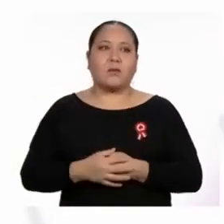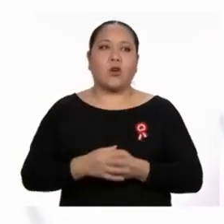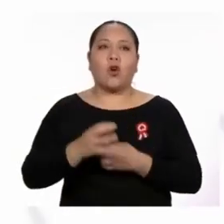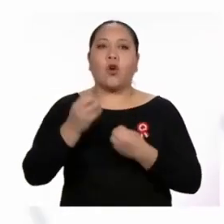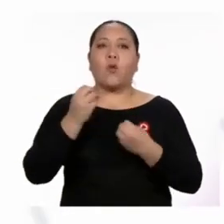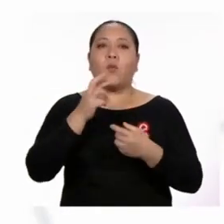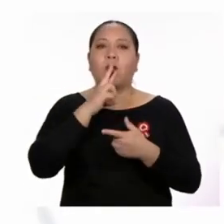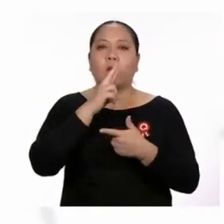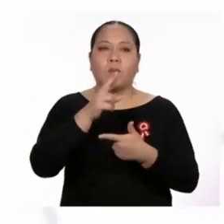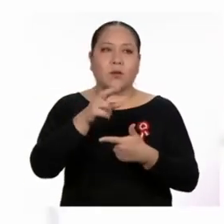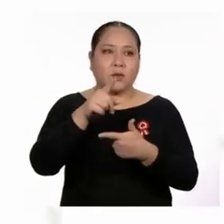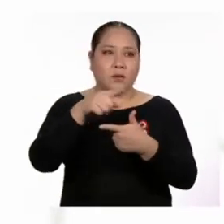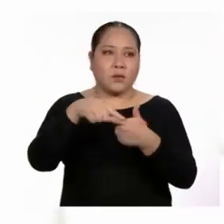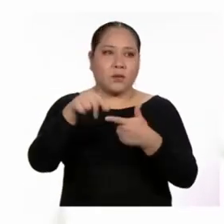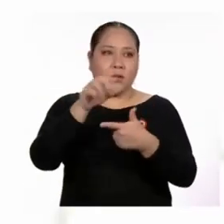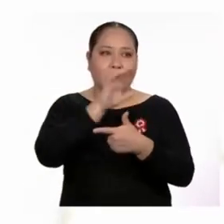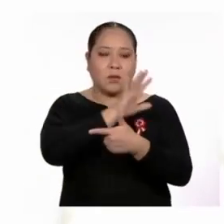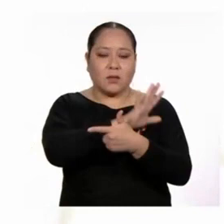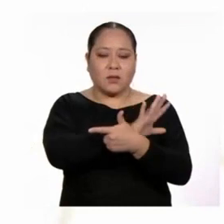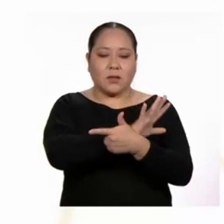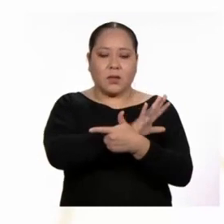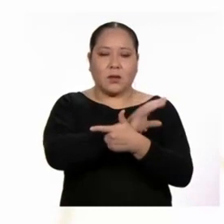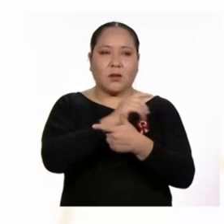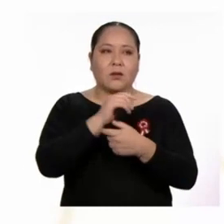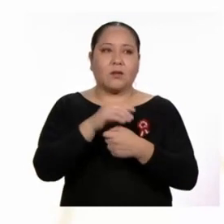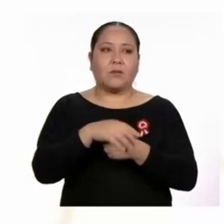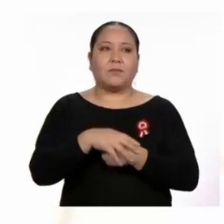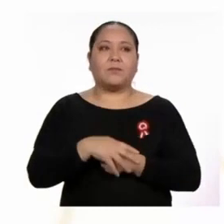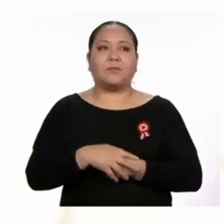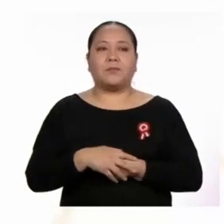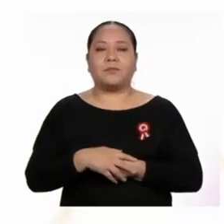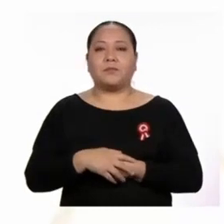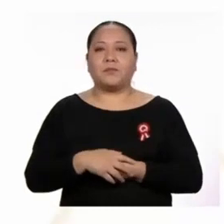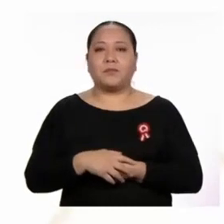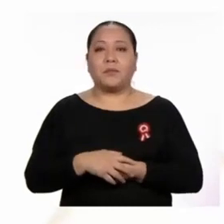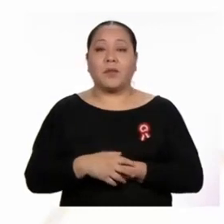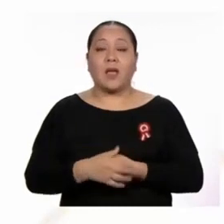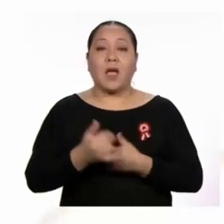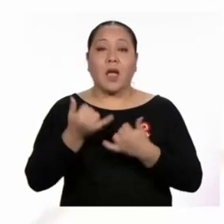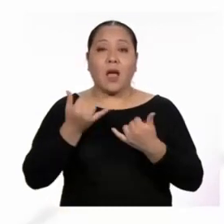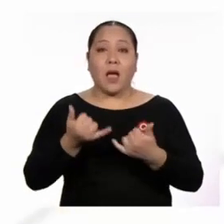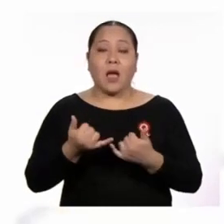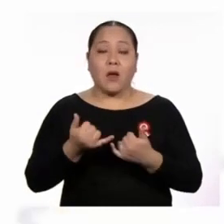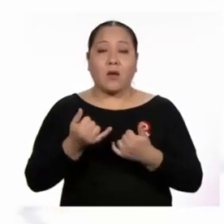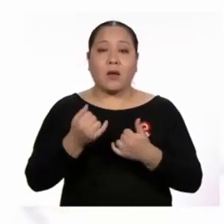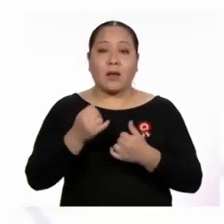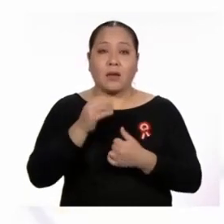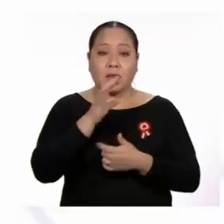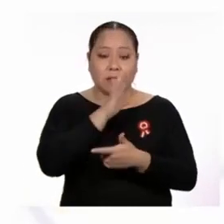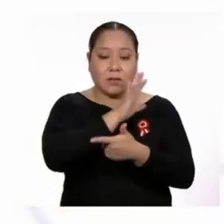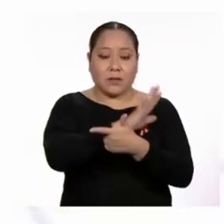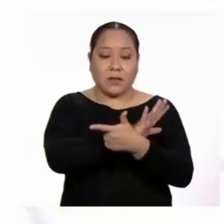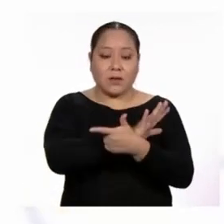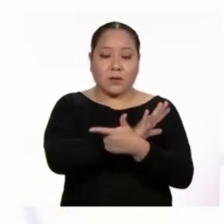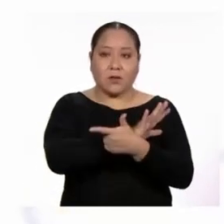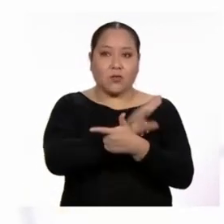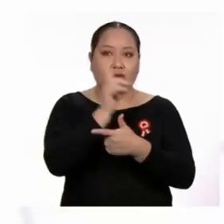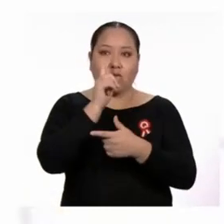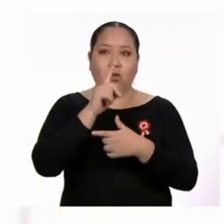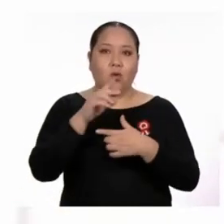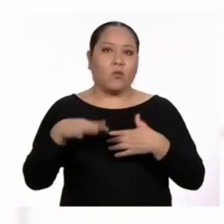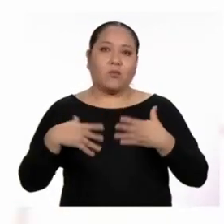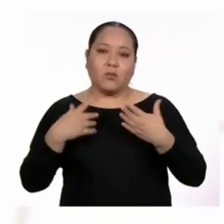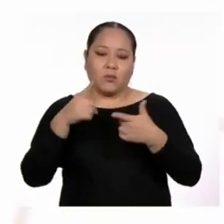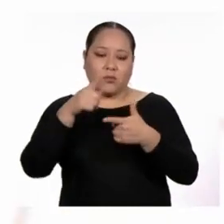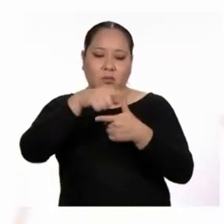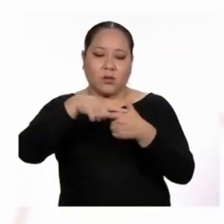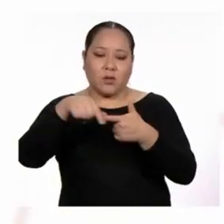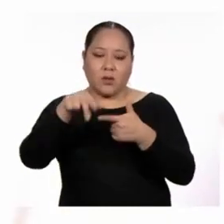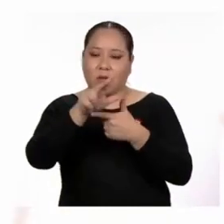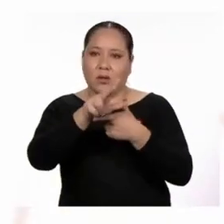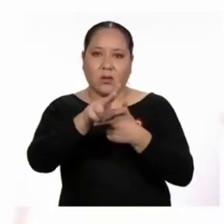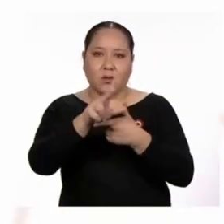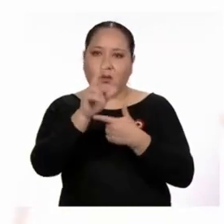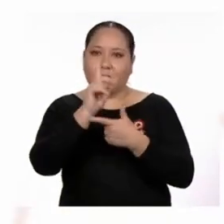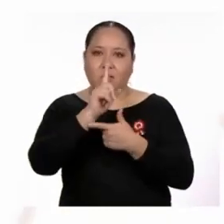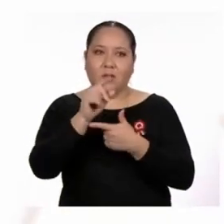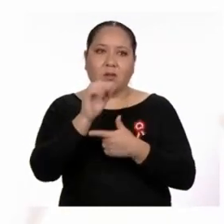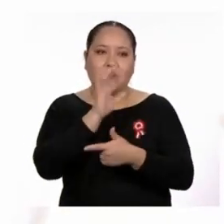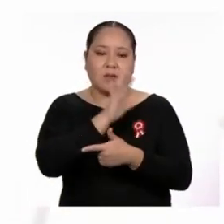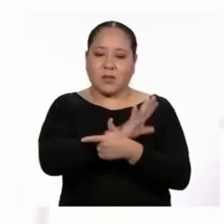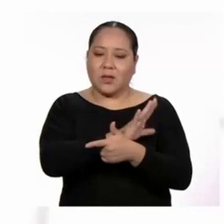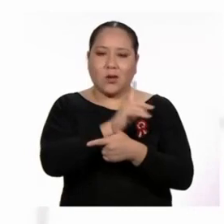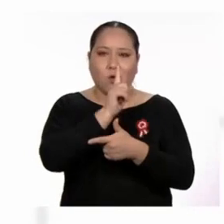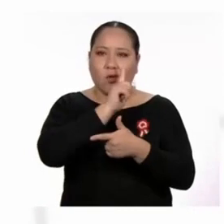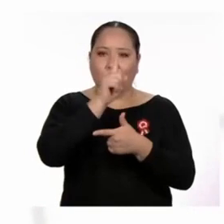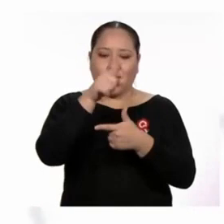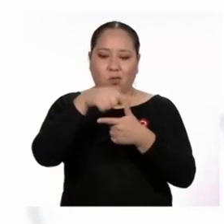como respuesta tenemos 5. Ahora 5. No podemos seguirlo dividiendo entre 3 porque